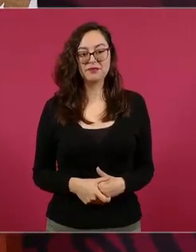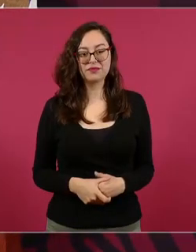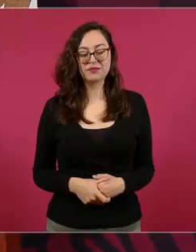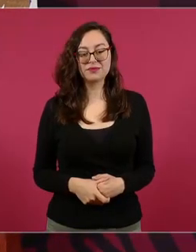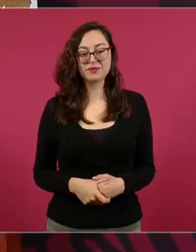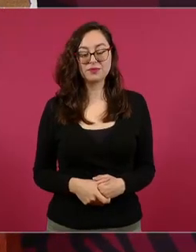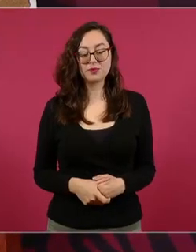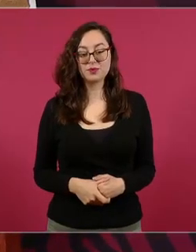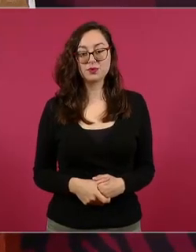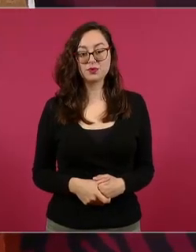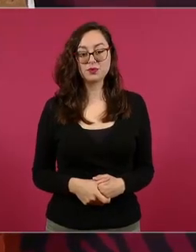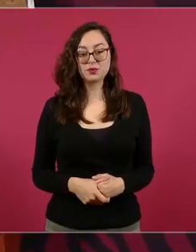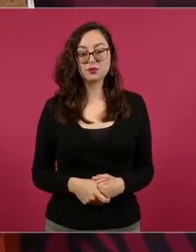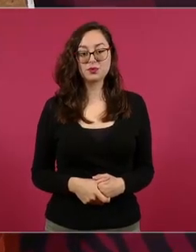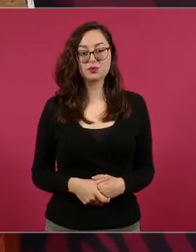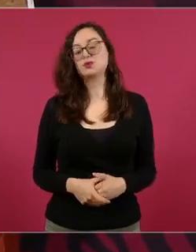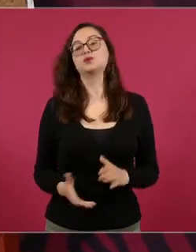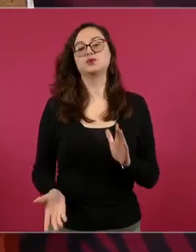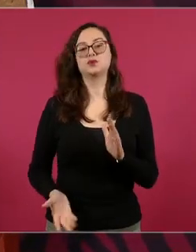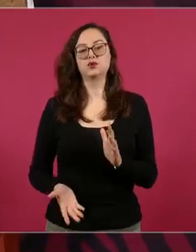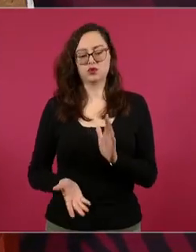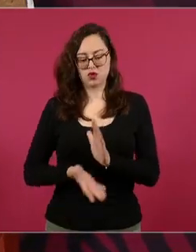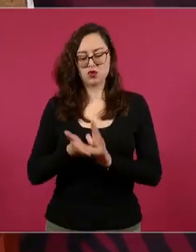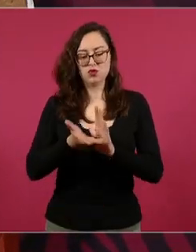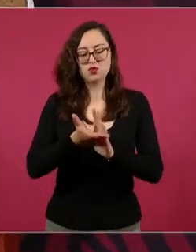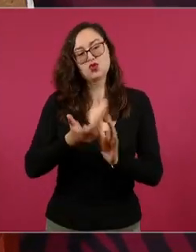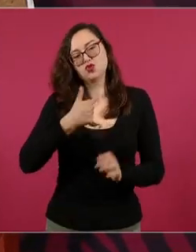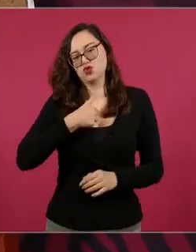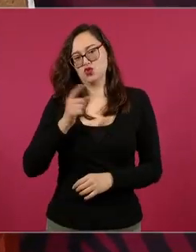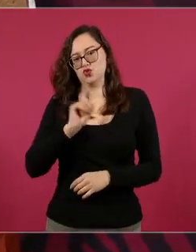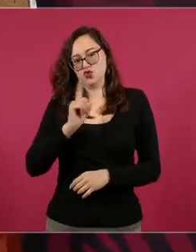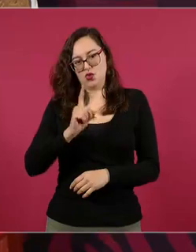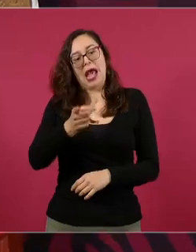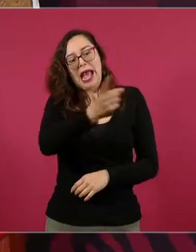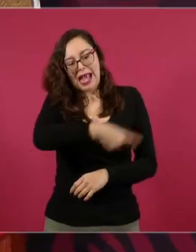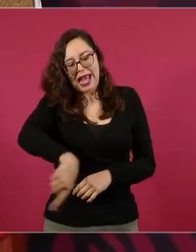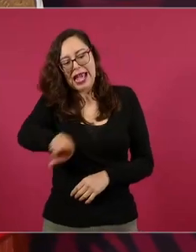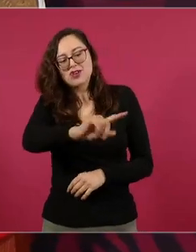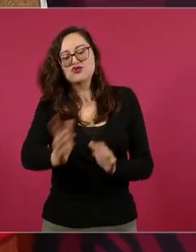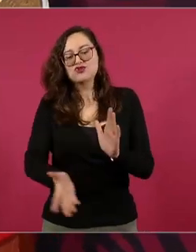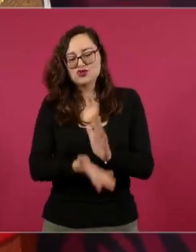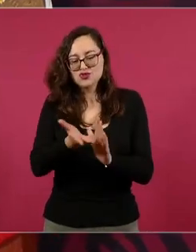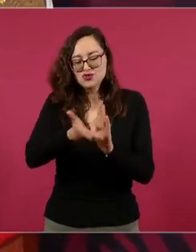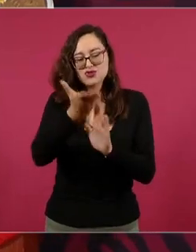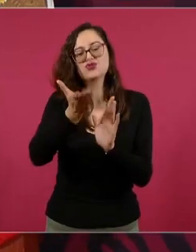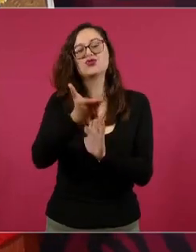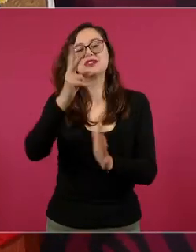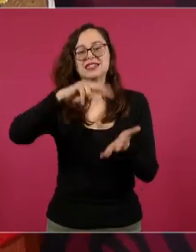bueno, lo hicieron los trabajadores, los ingenieros,